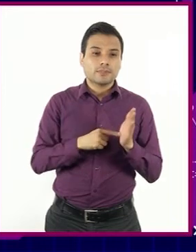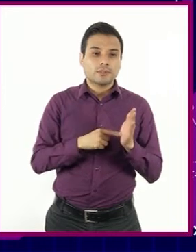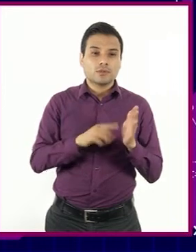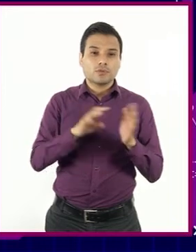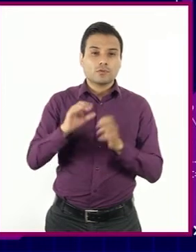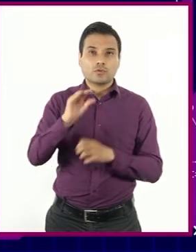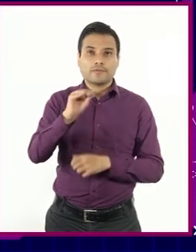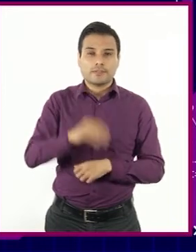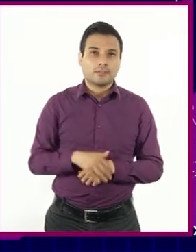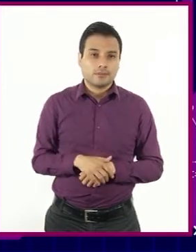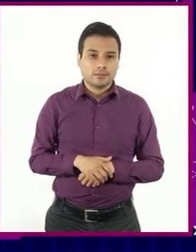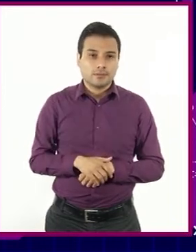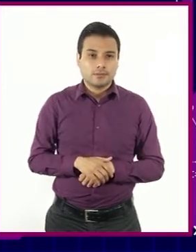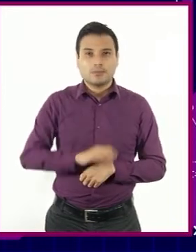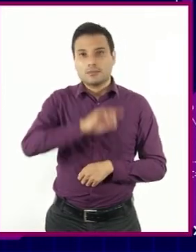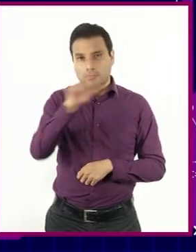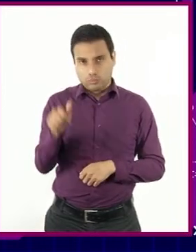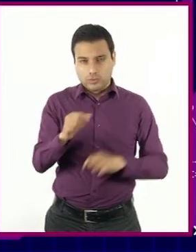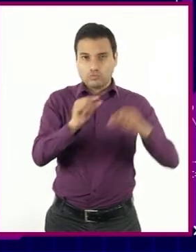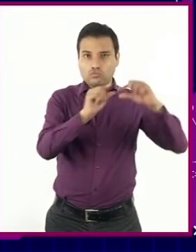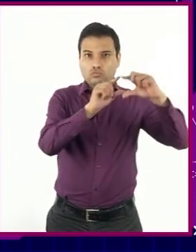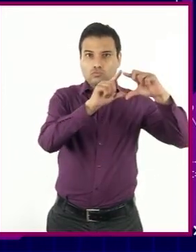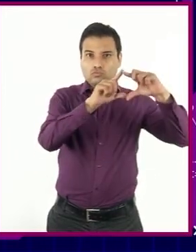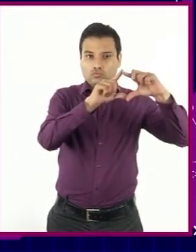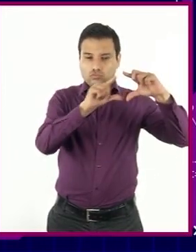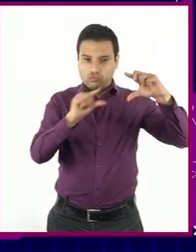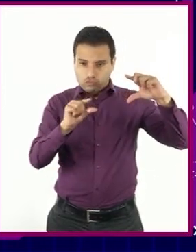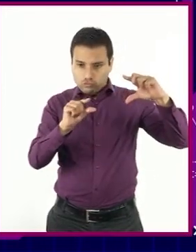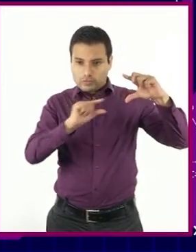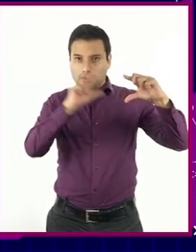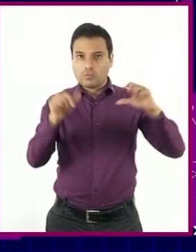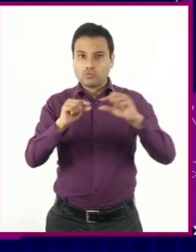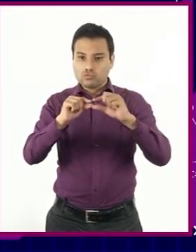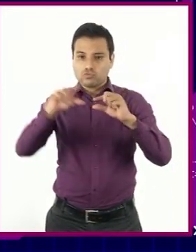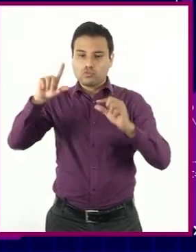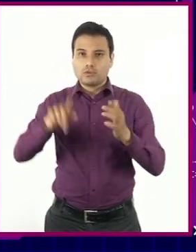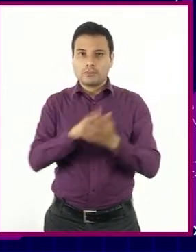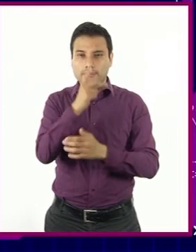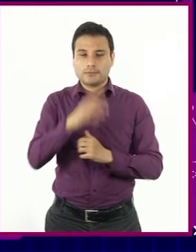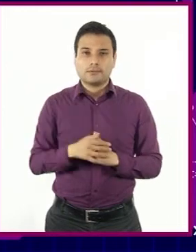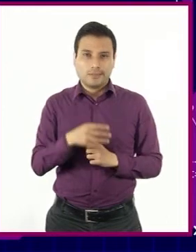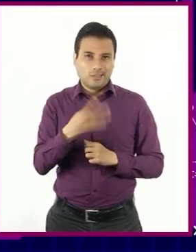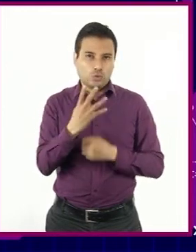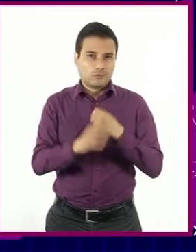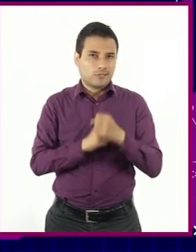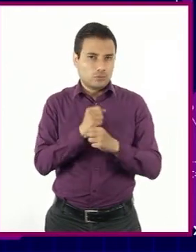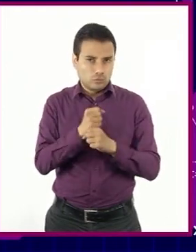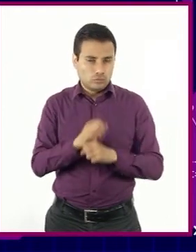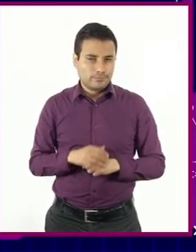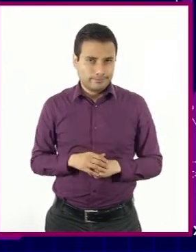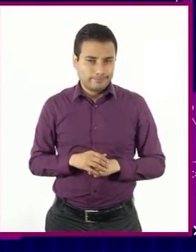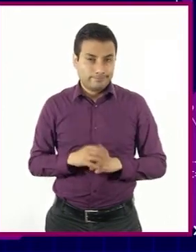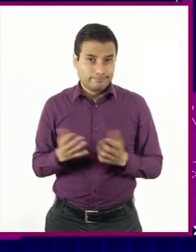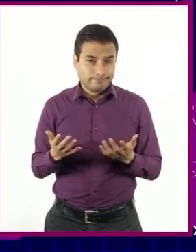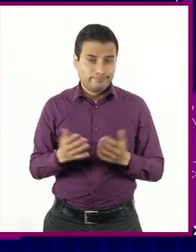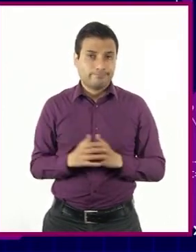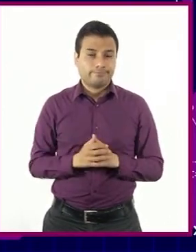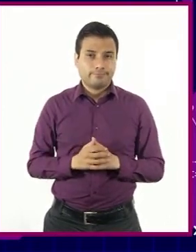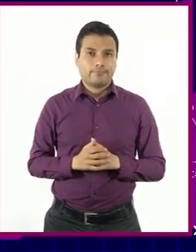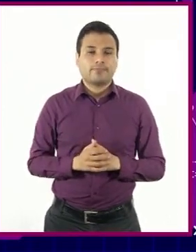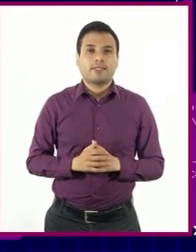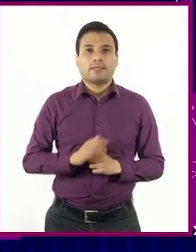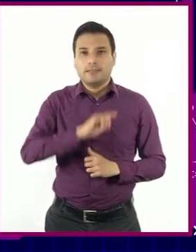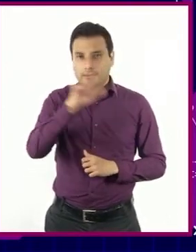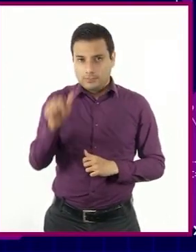esta bajó y volvió a subir a 15% por un periodo de 14 años y se incrementa